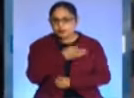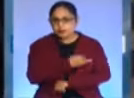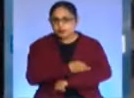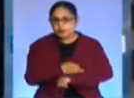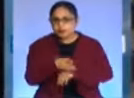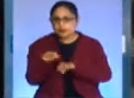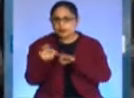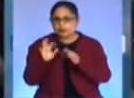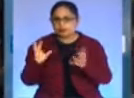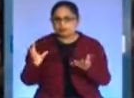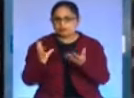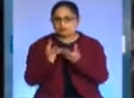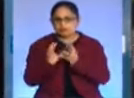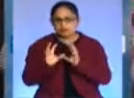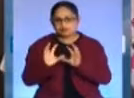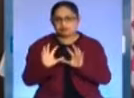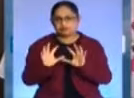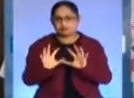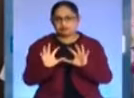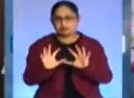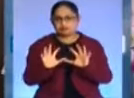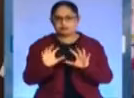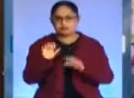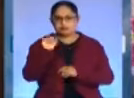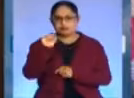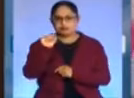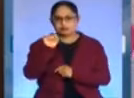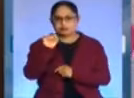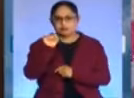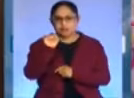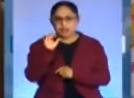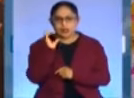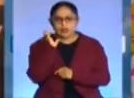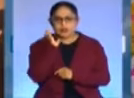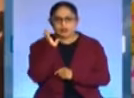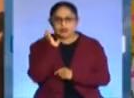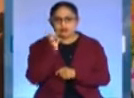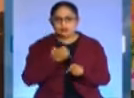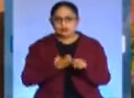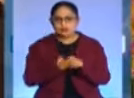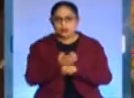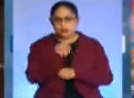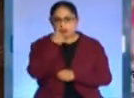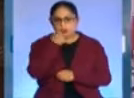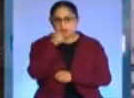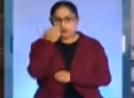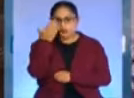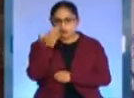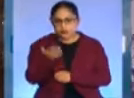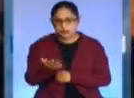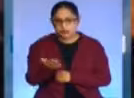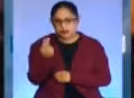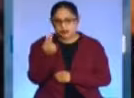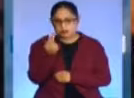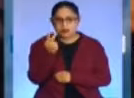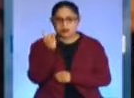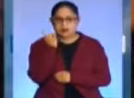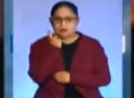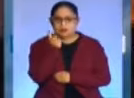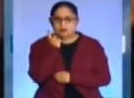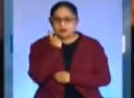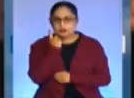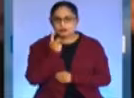trabajadoras acudieron por segunda ocasión en lo que va del mes al Congreso del Estado para hacer la petición formal a los